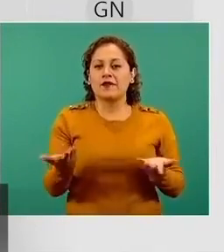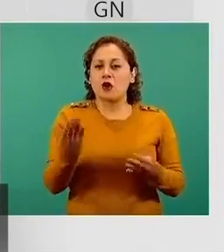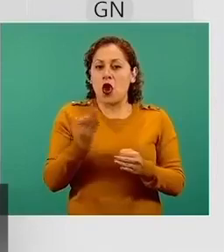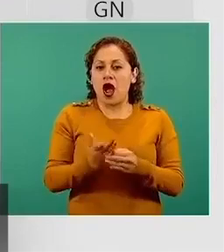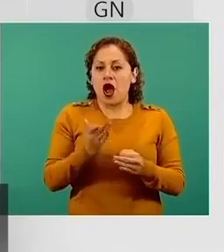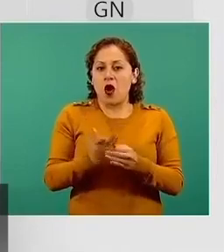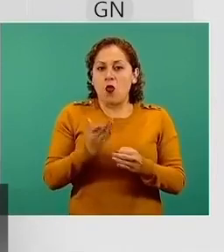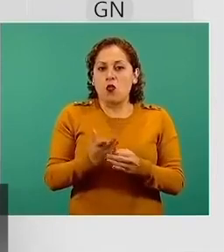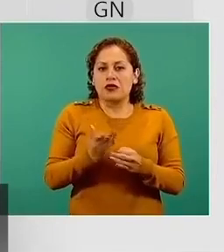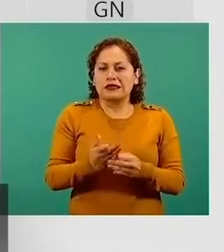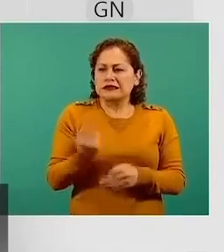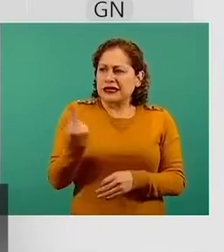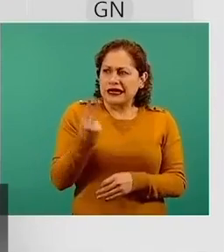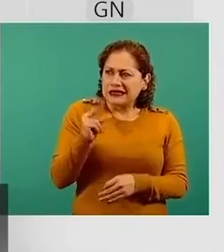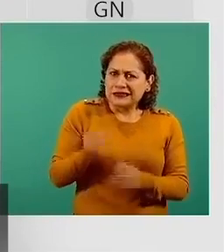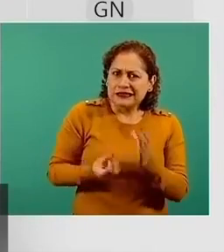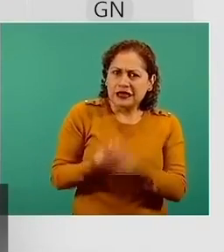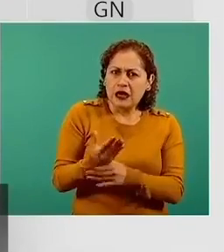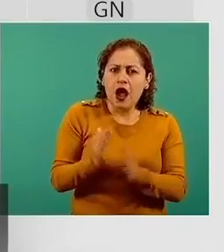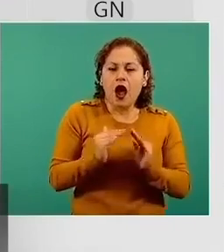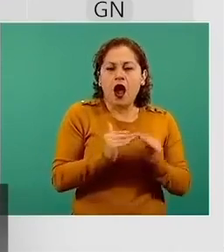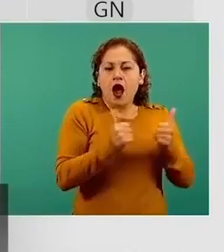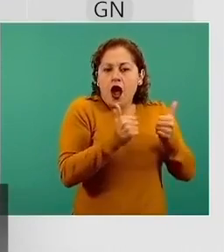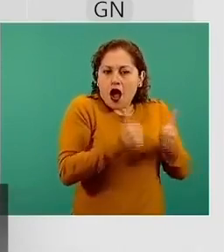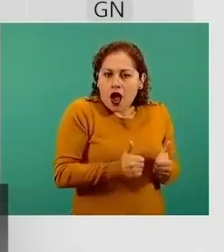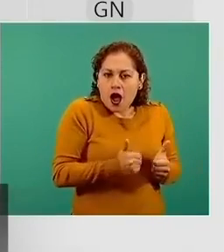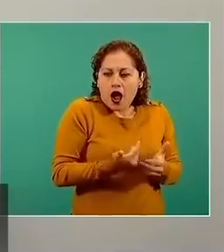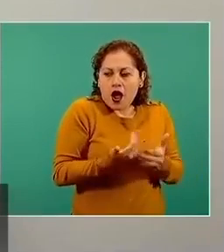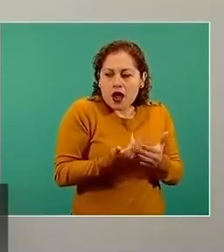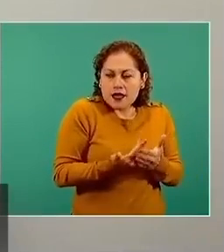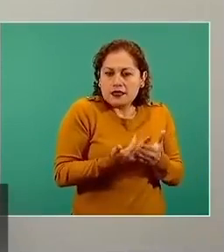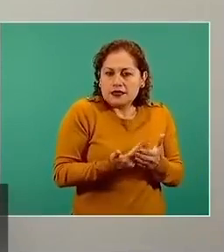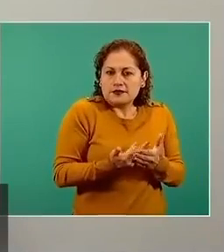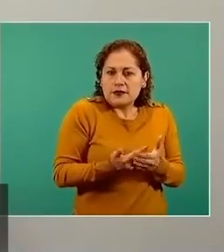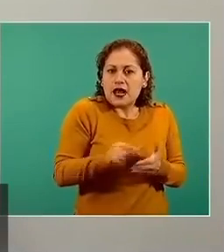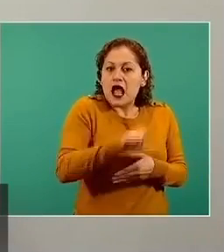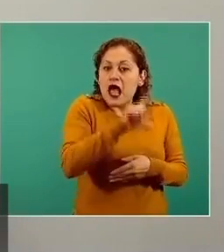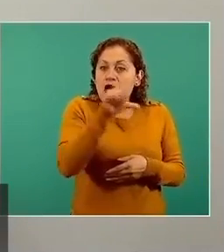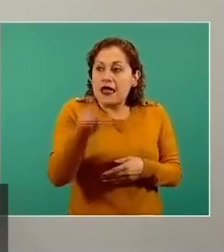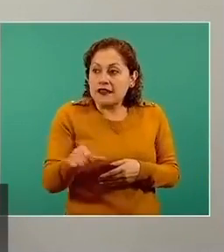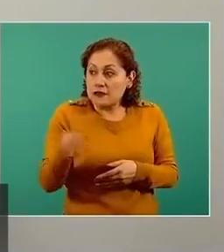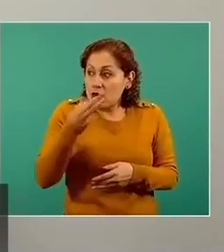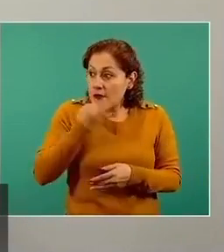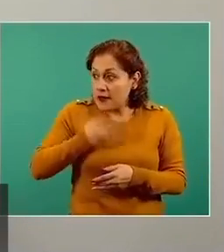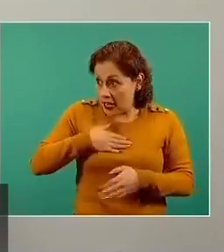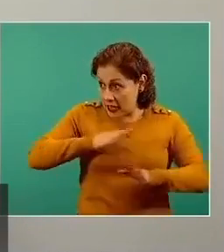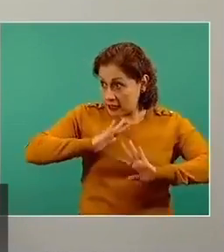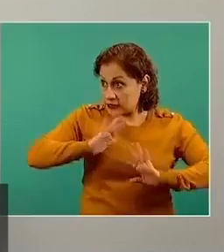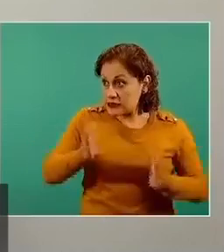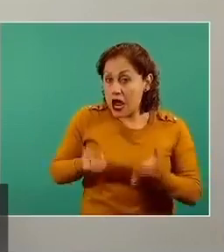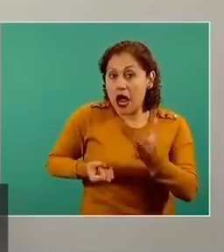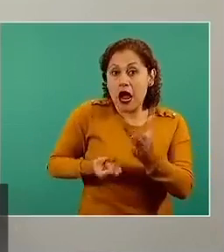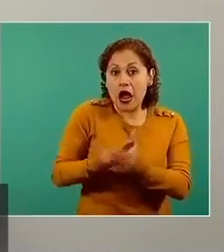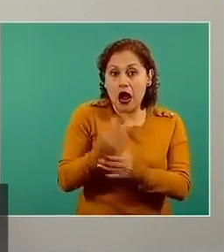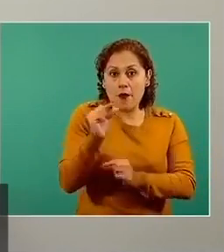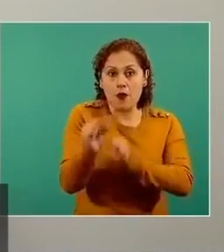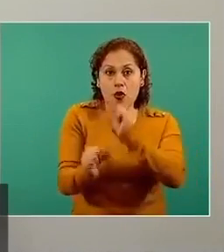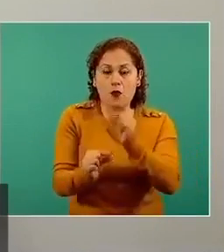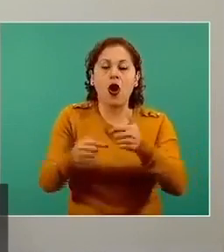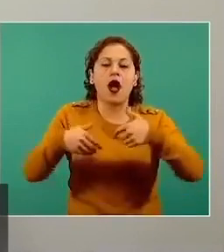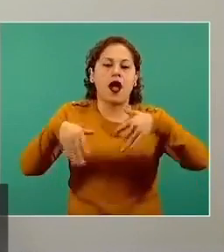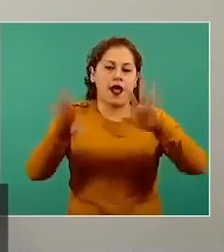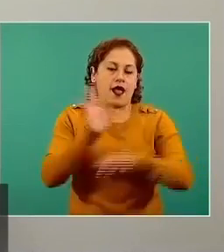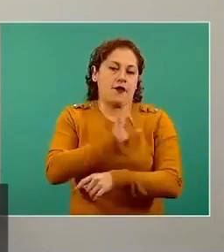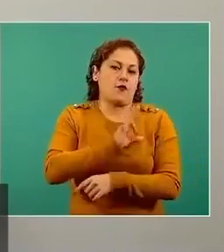2.166.290 casos acumulados, 2.415 más que la jornada anterior, 43.315 casos activos estimados